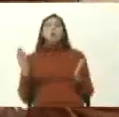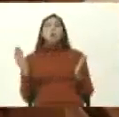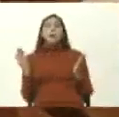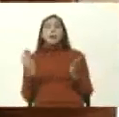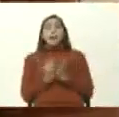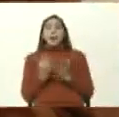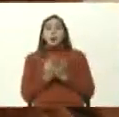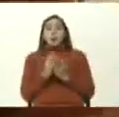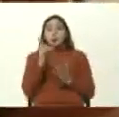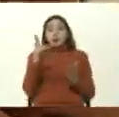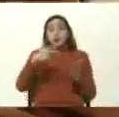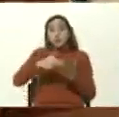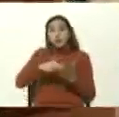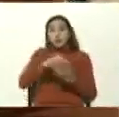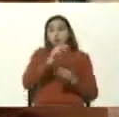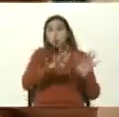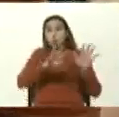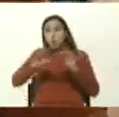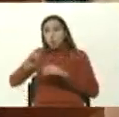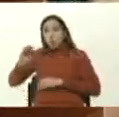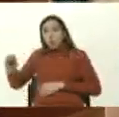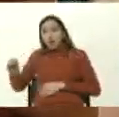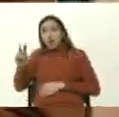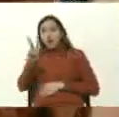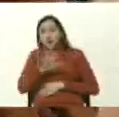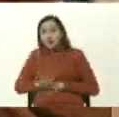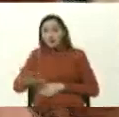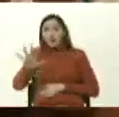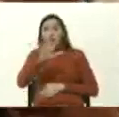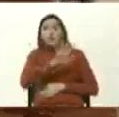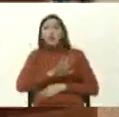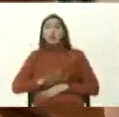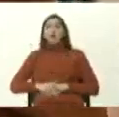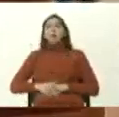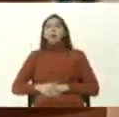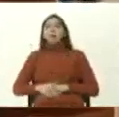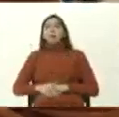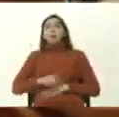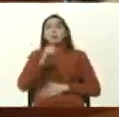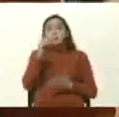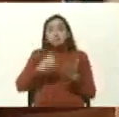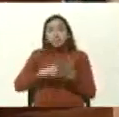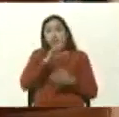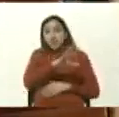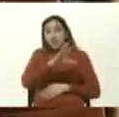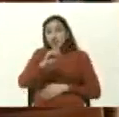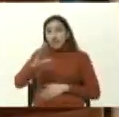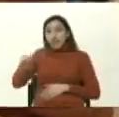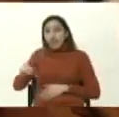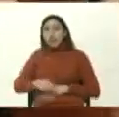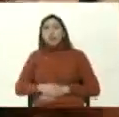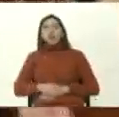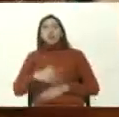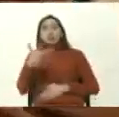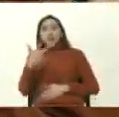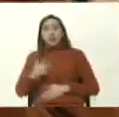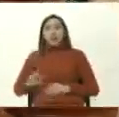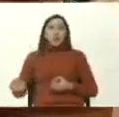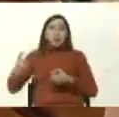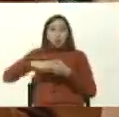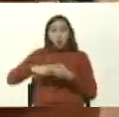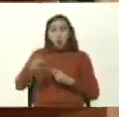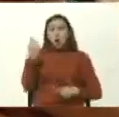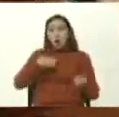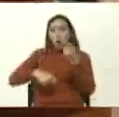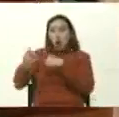Las 3.900 instituciones educativas que existen en Venezuela, y de las 1.500 que están afiliadas a nuestras tres asociaciones, como lo es ABEC,